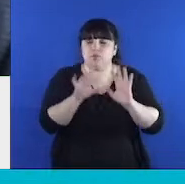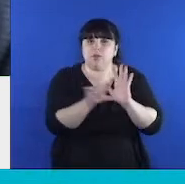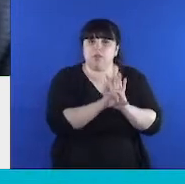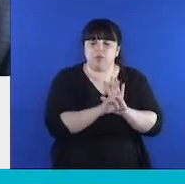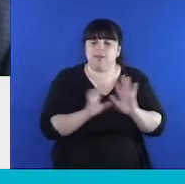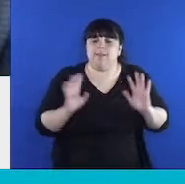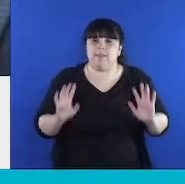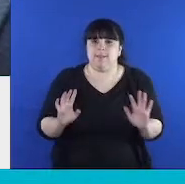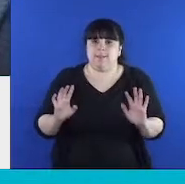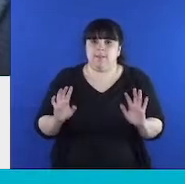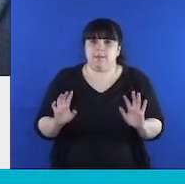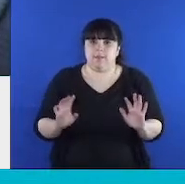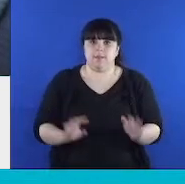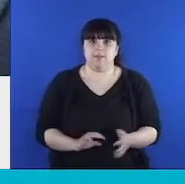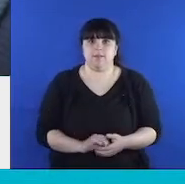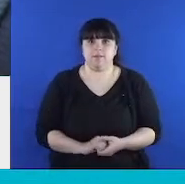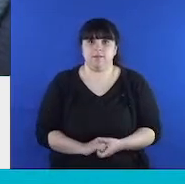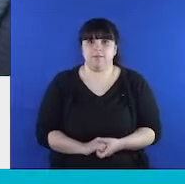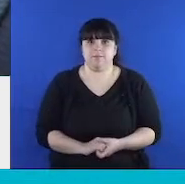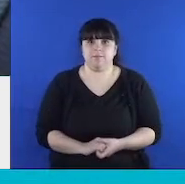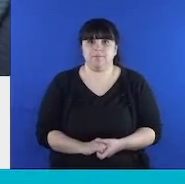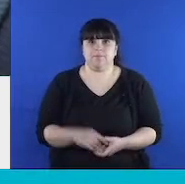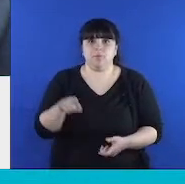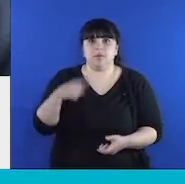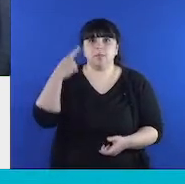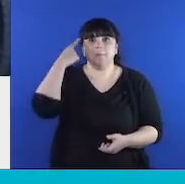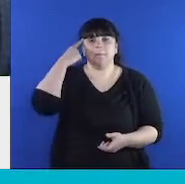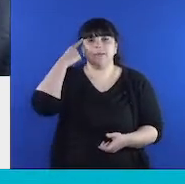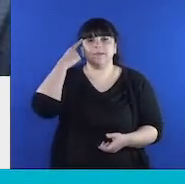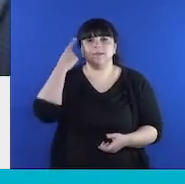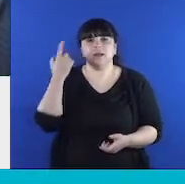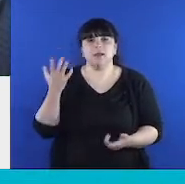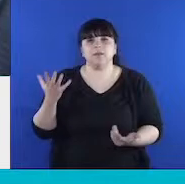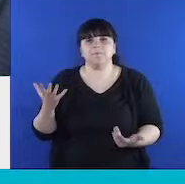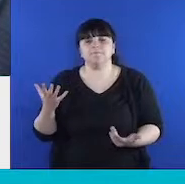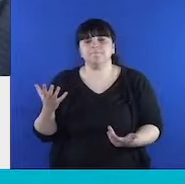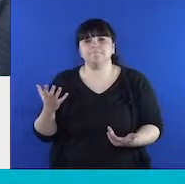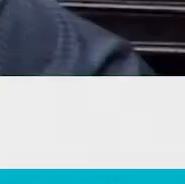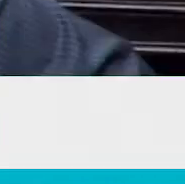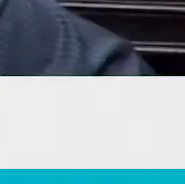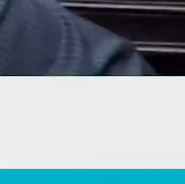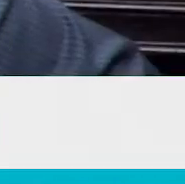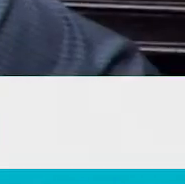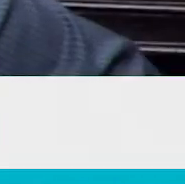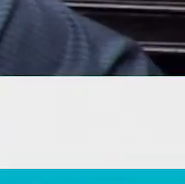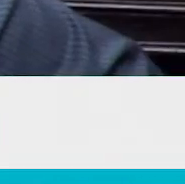Fíjese, señor presidente, que no establece